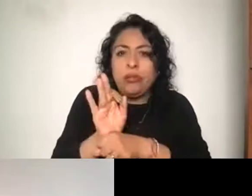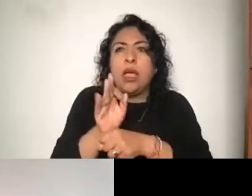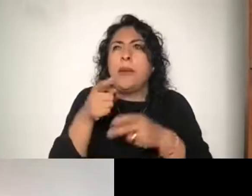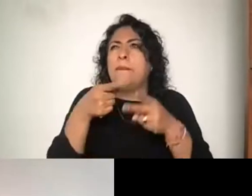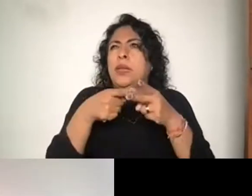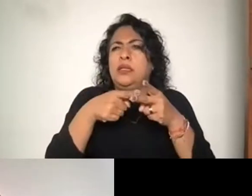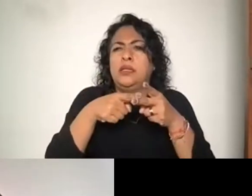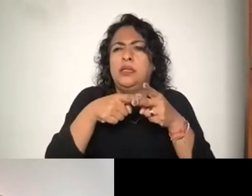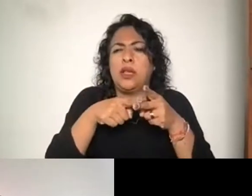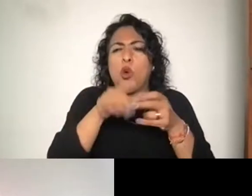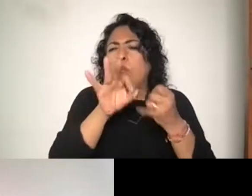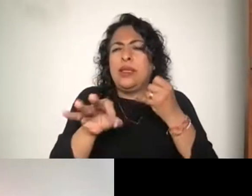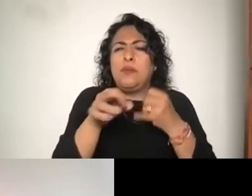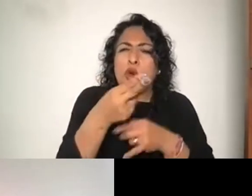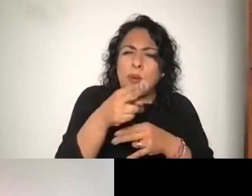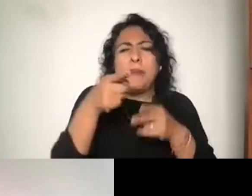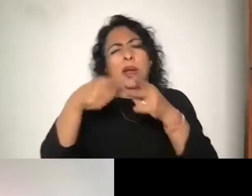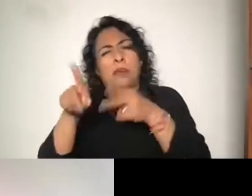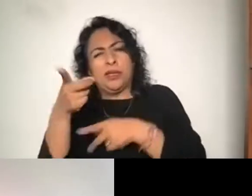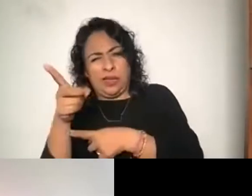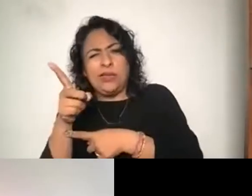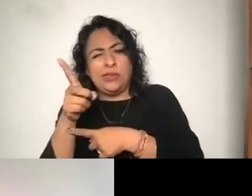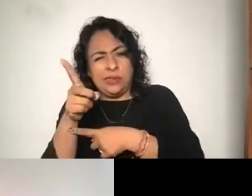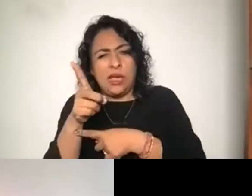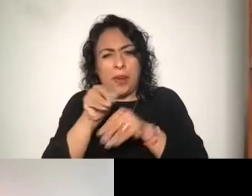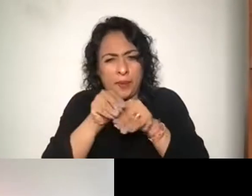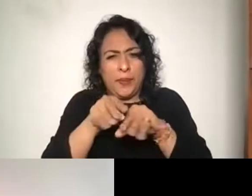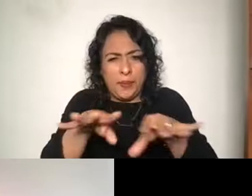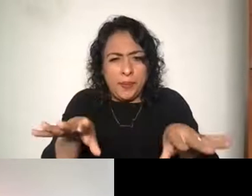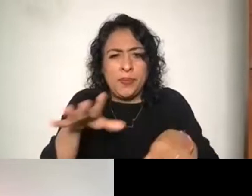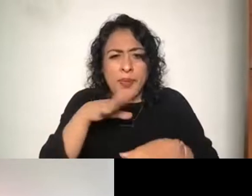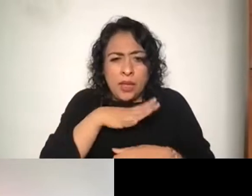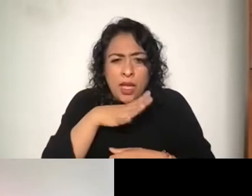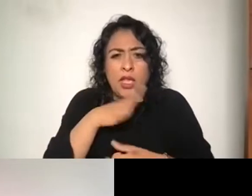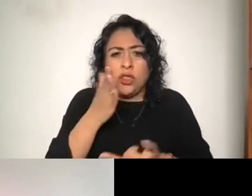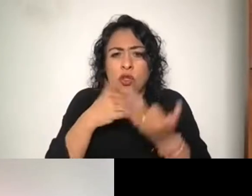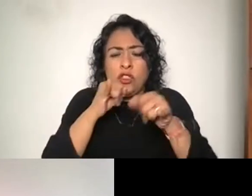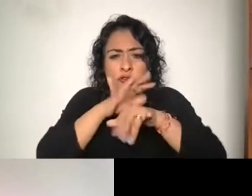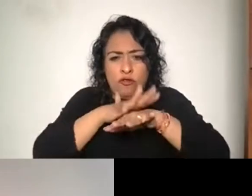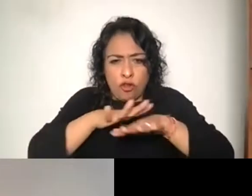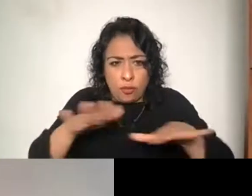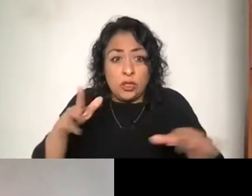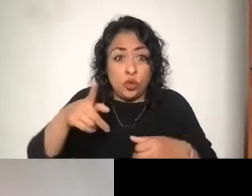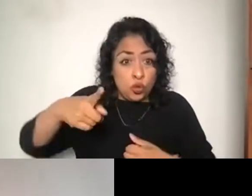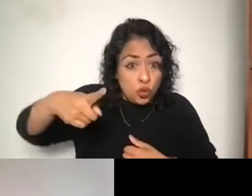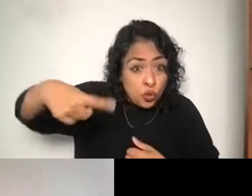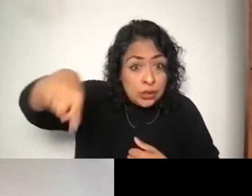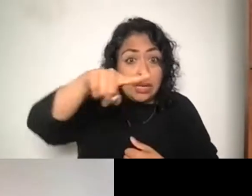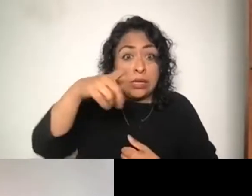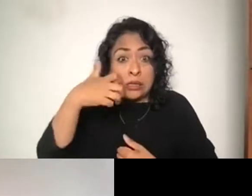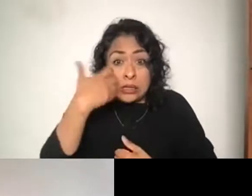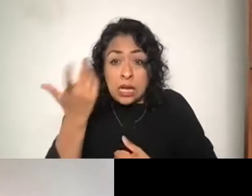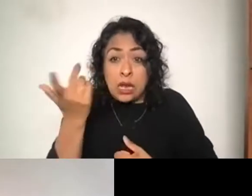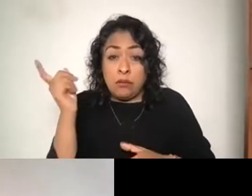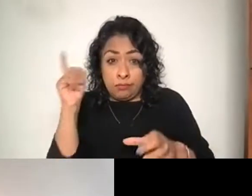noviembre, principios de diciembre, y les daremos toda la información. Si ustedes desean ser parte de